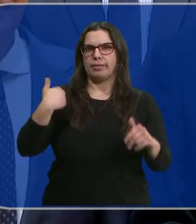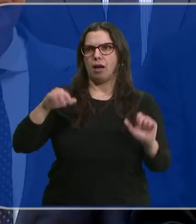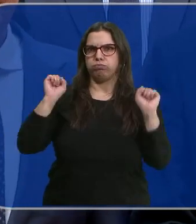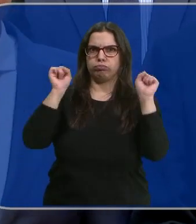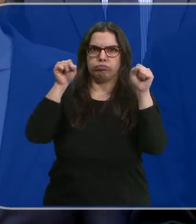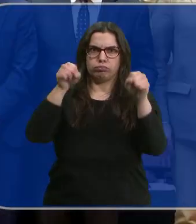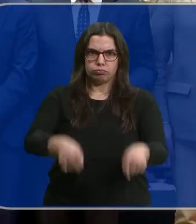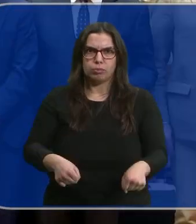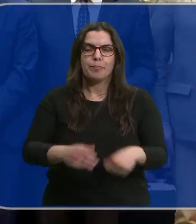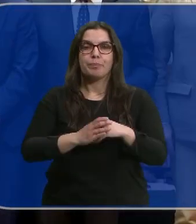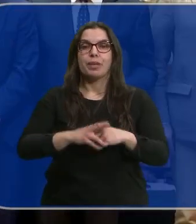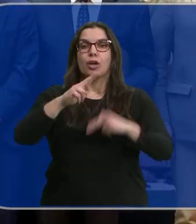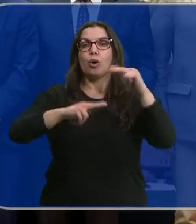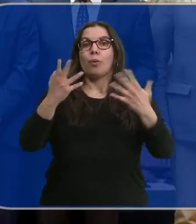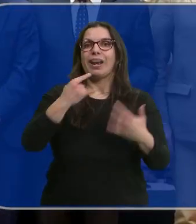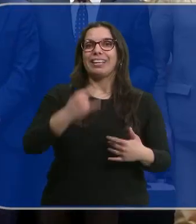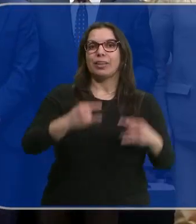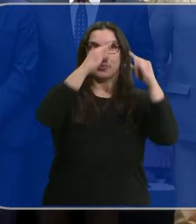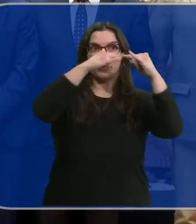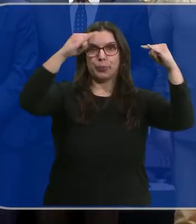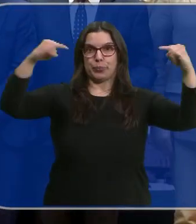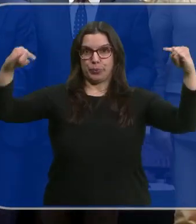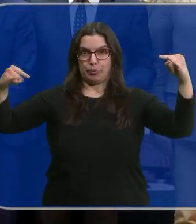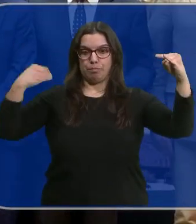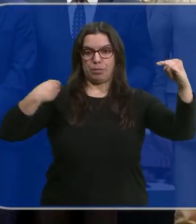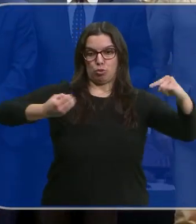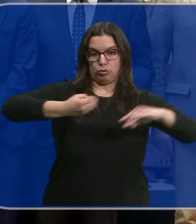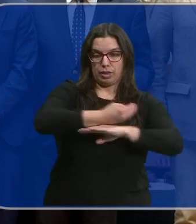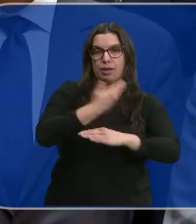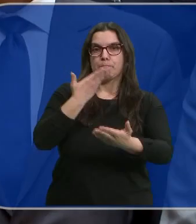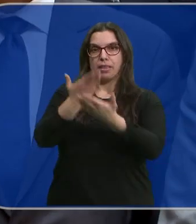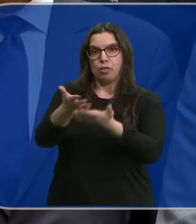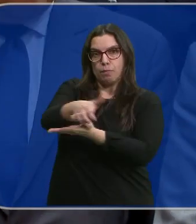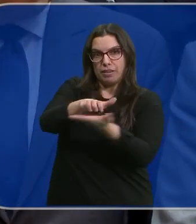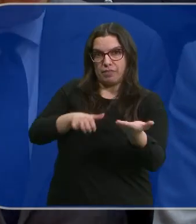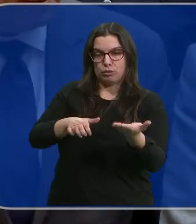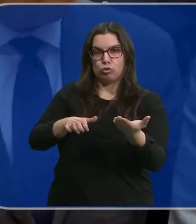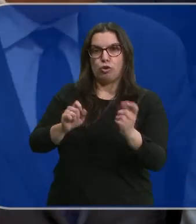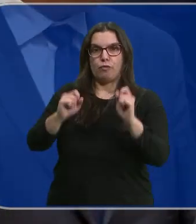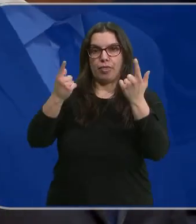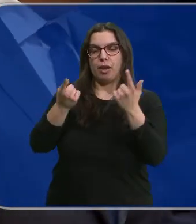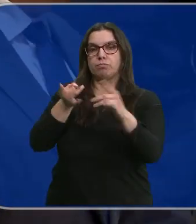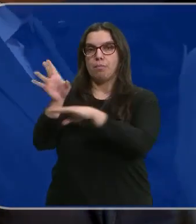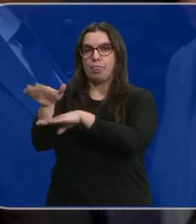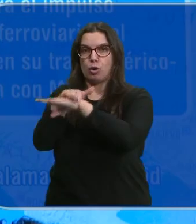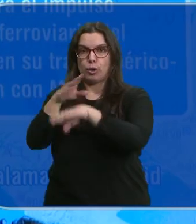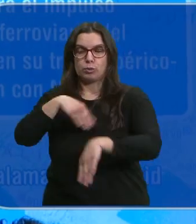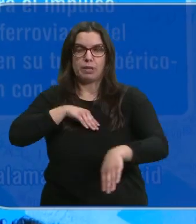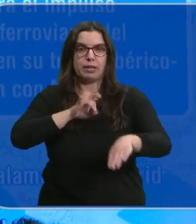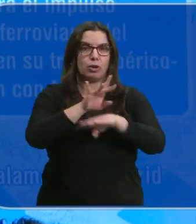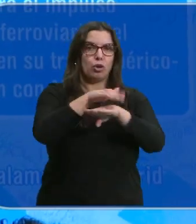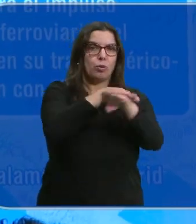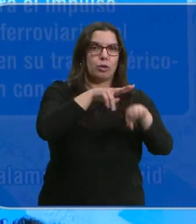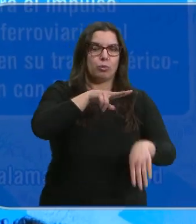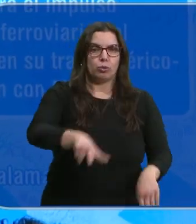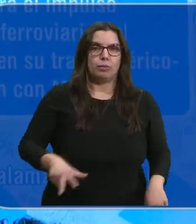importante retraso, las de electrificación de la vía férrea, y así se lo han pedido a través de un manifiesto a los gobiernos de España y